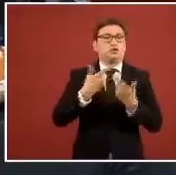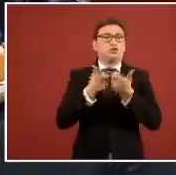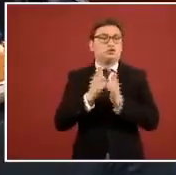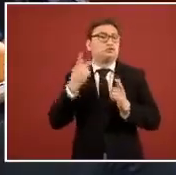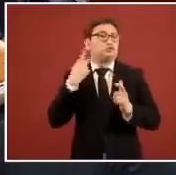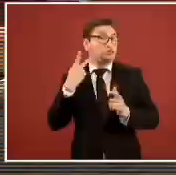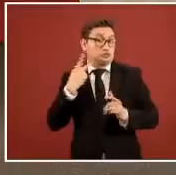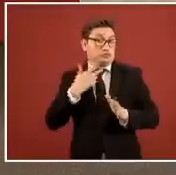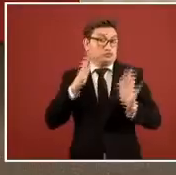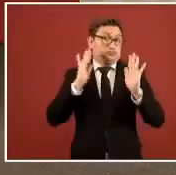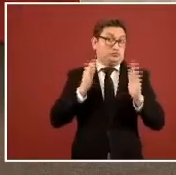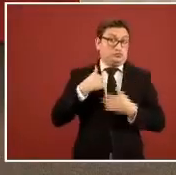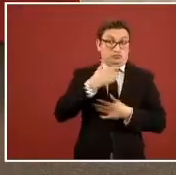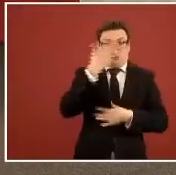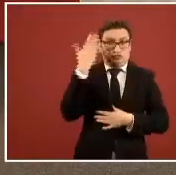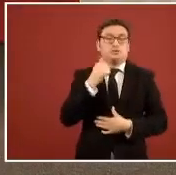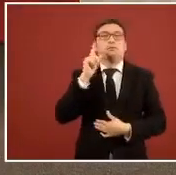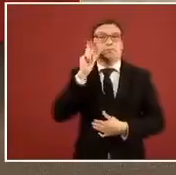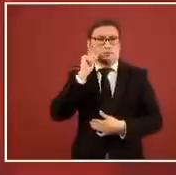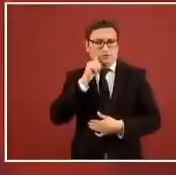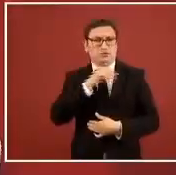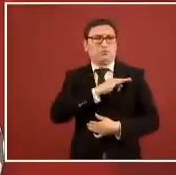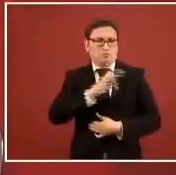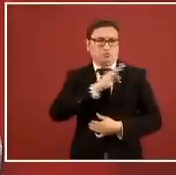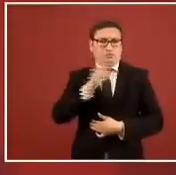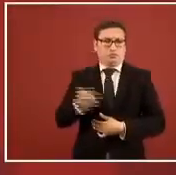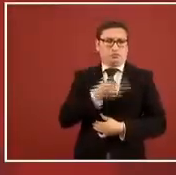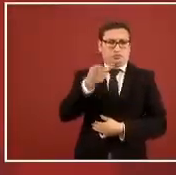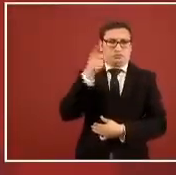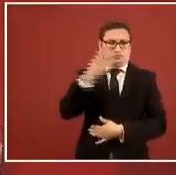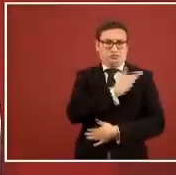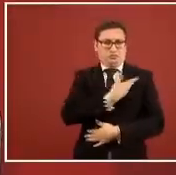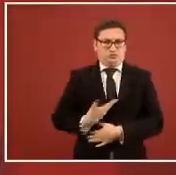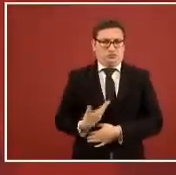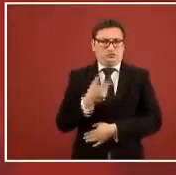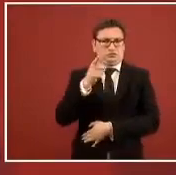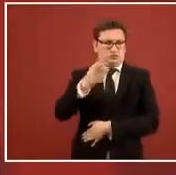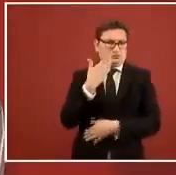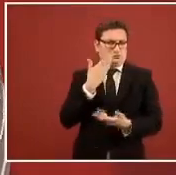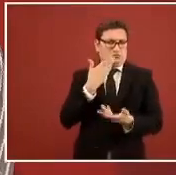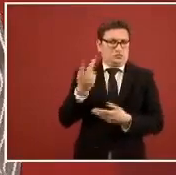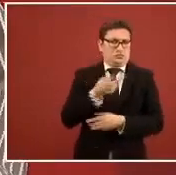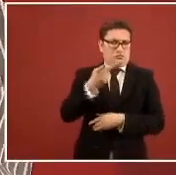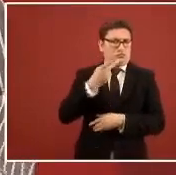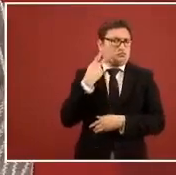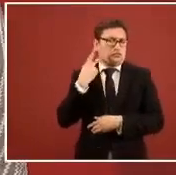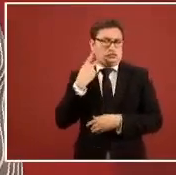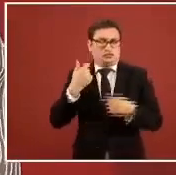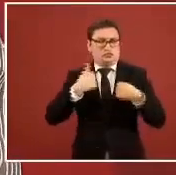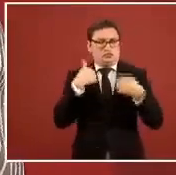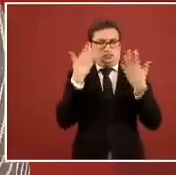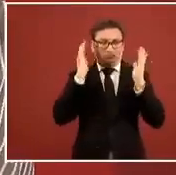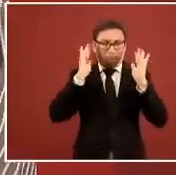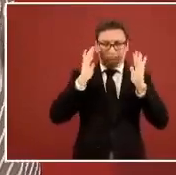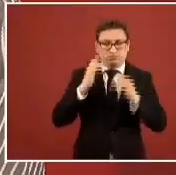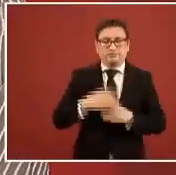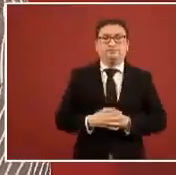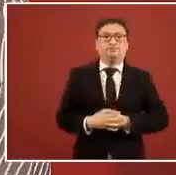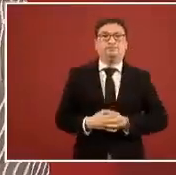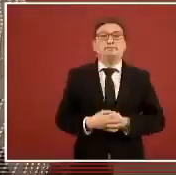políticos yo no sé, mañana se lo preguntan si quieren al presidente, eso es un asunto político en el que yo no estoy involucrado.